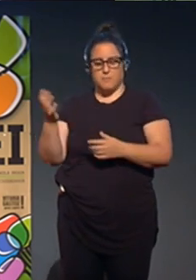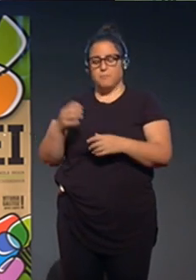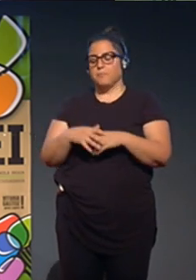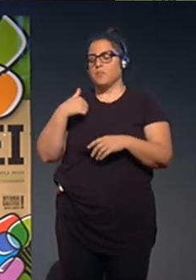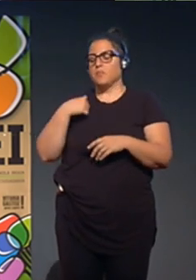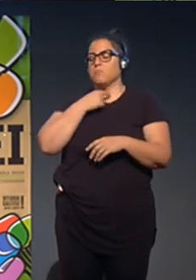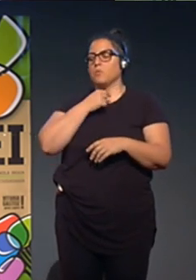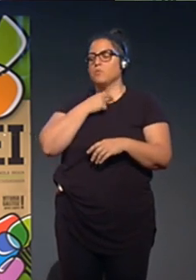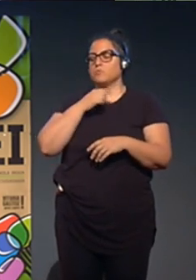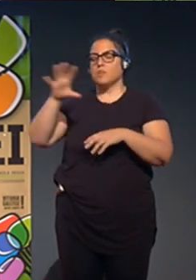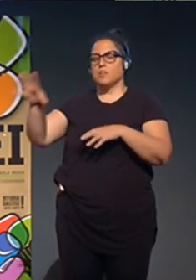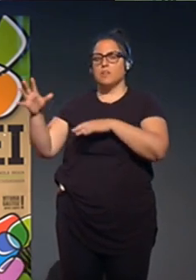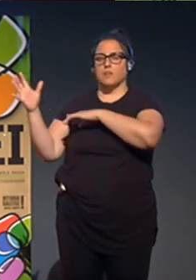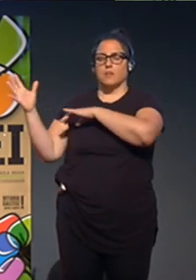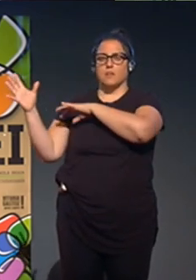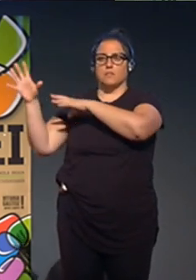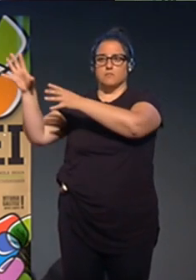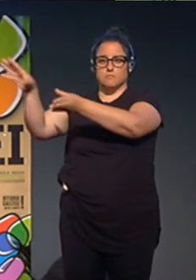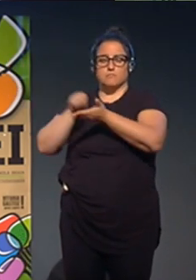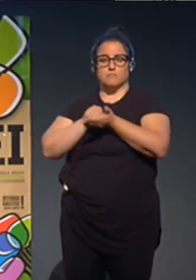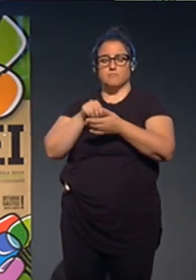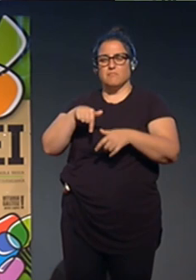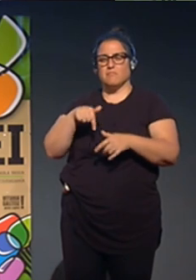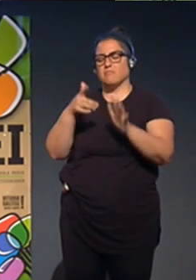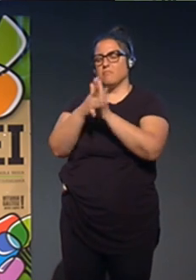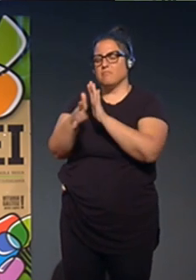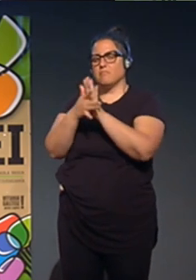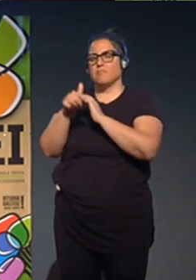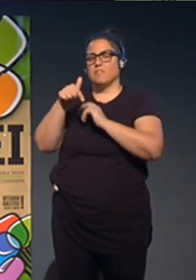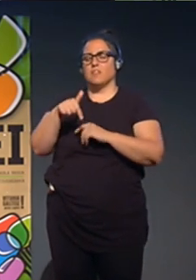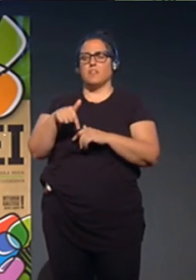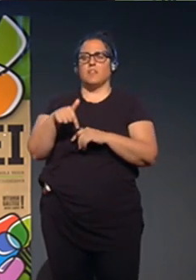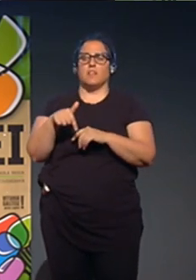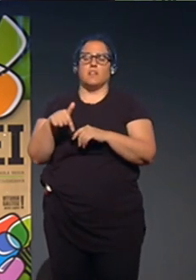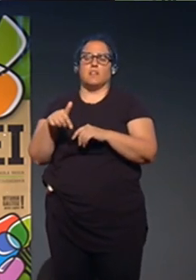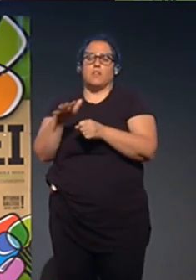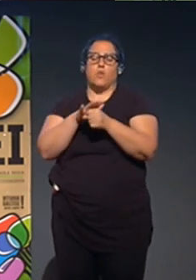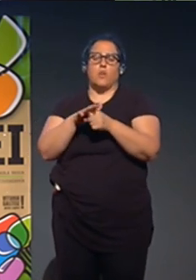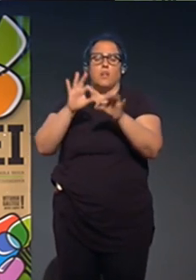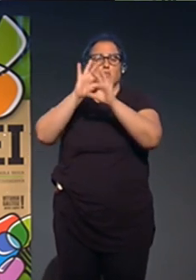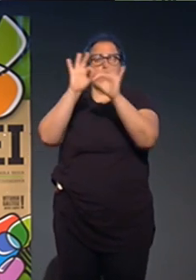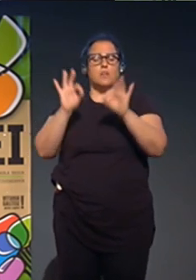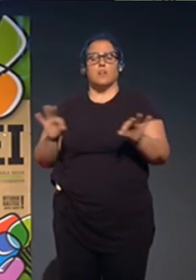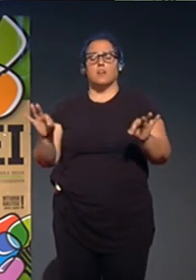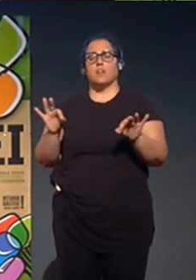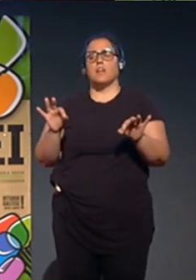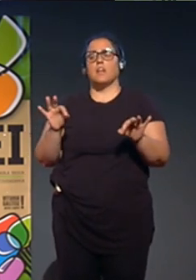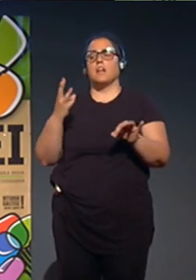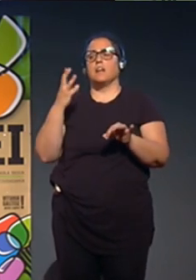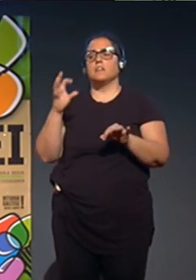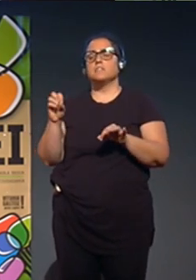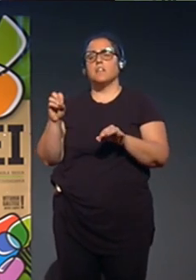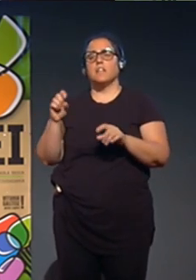quería traer aquí no que también aquí a nivel local o aus calería no el 30 de noviembre se hizo una grba